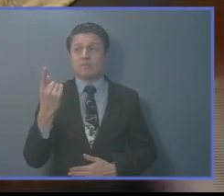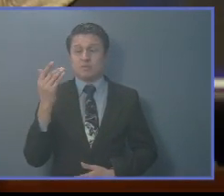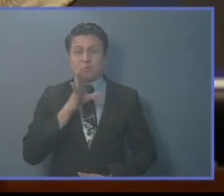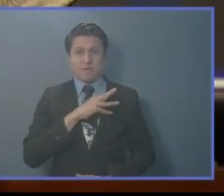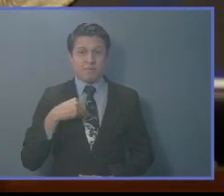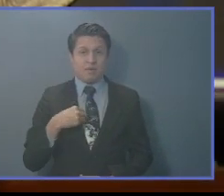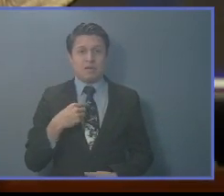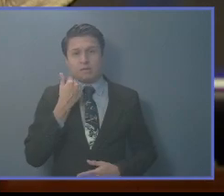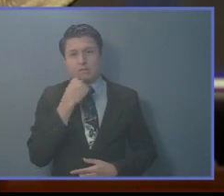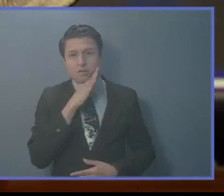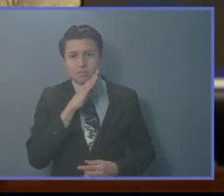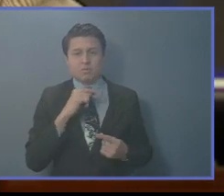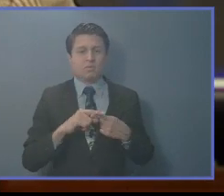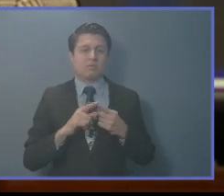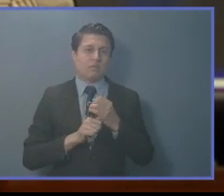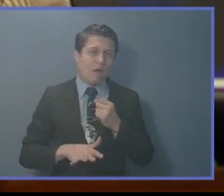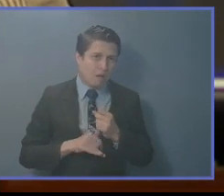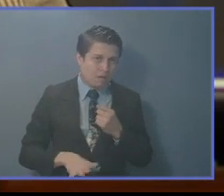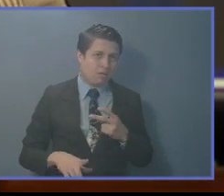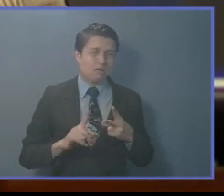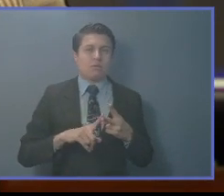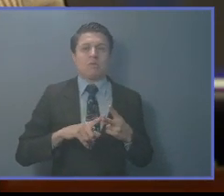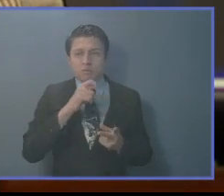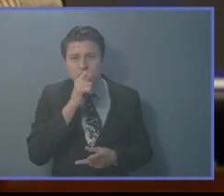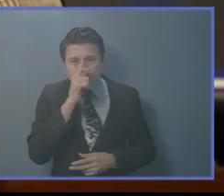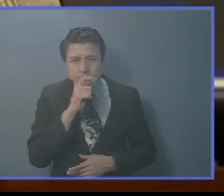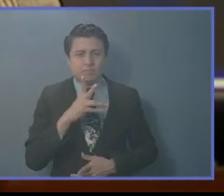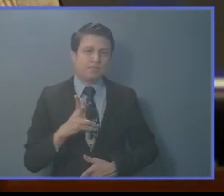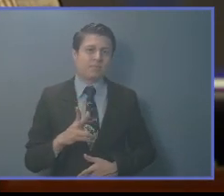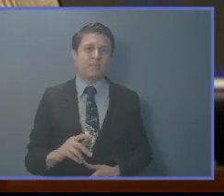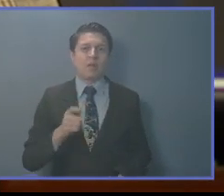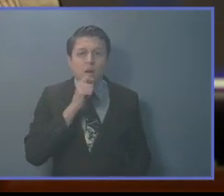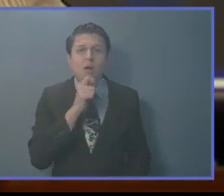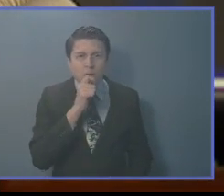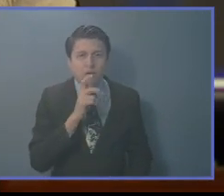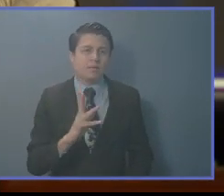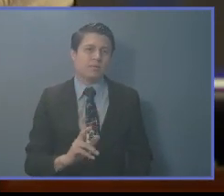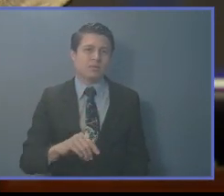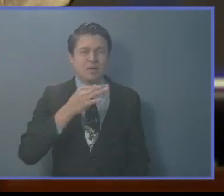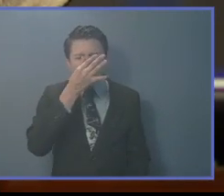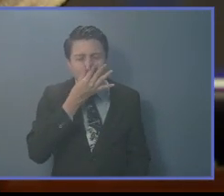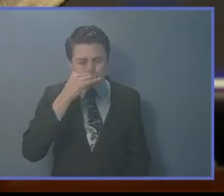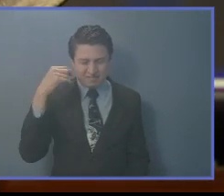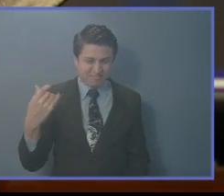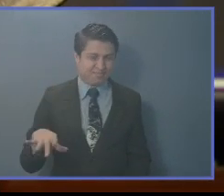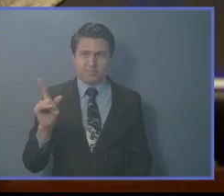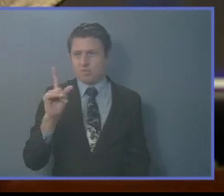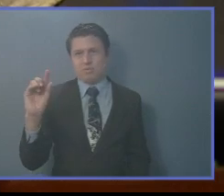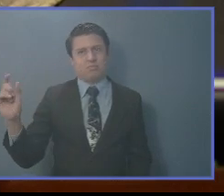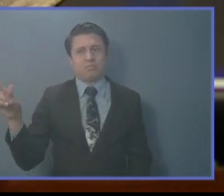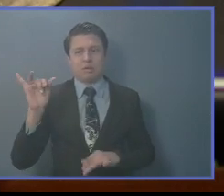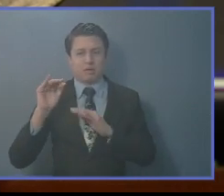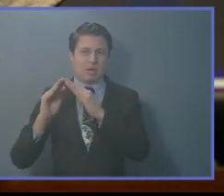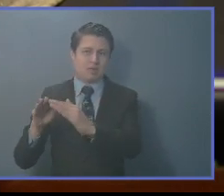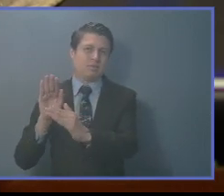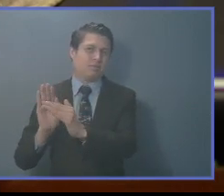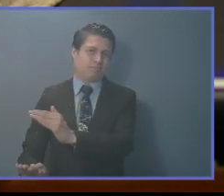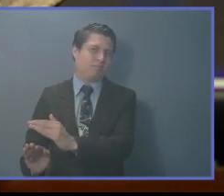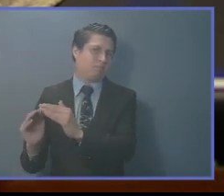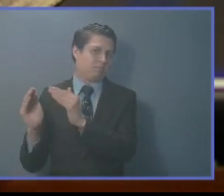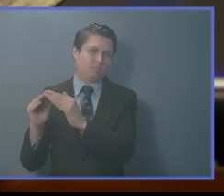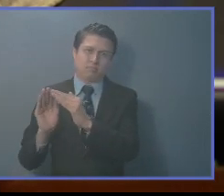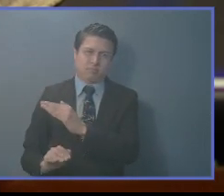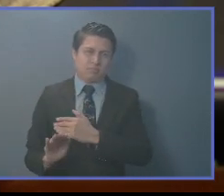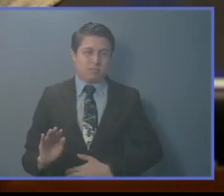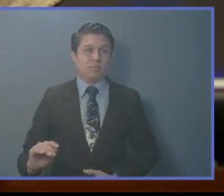secreción nasal, diarrea. 10. Si ha tenido contacto cercano con convivientes, compañeros